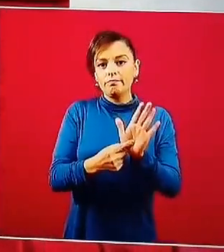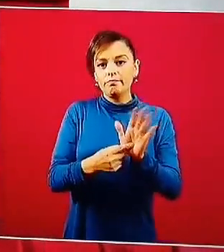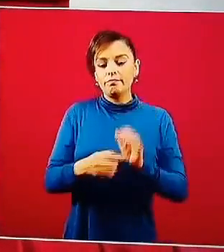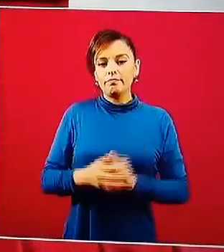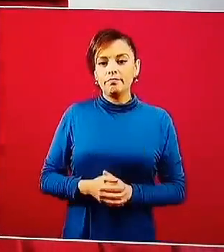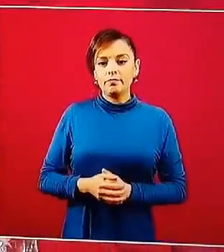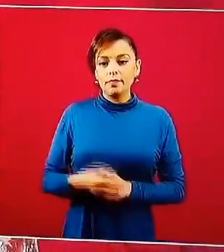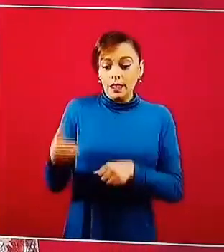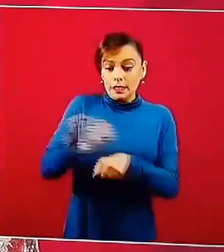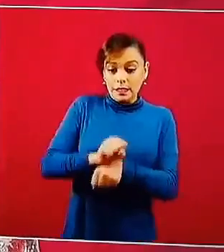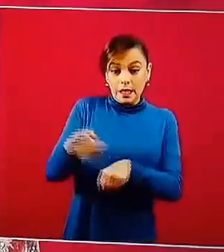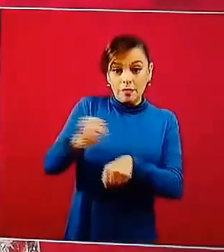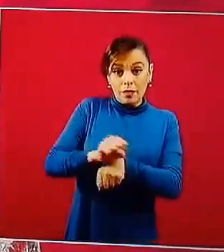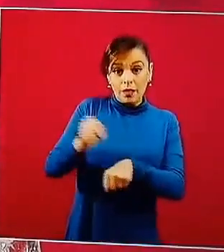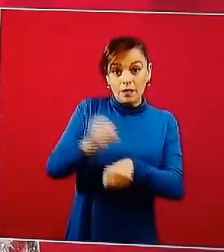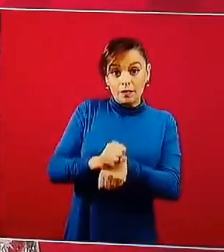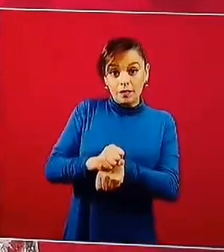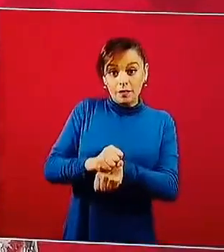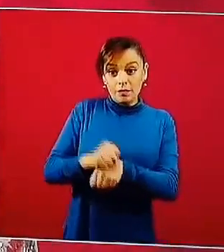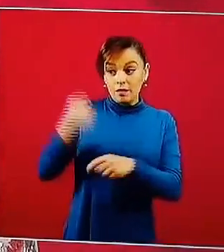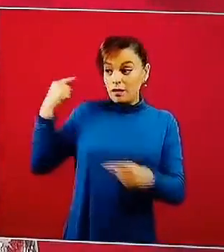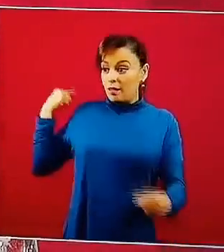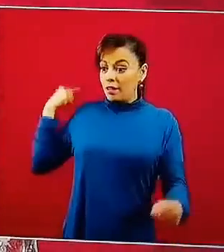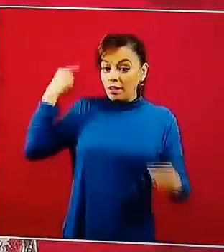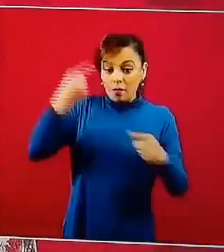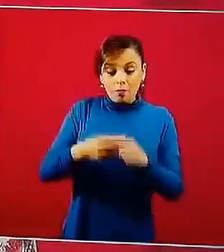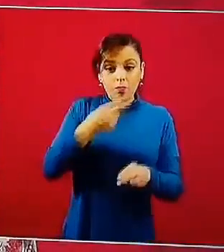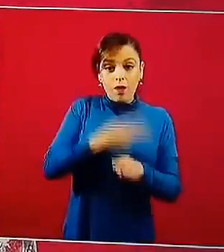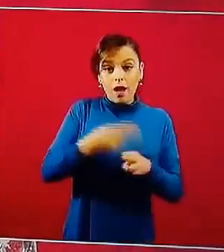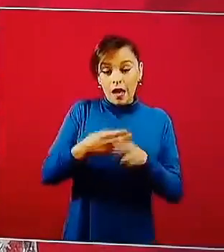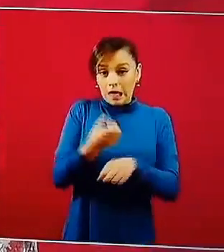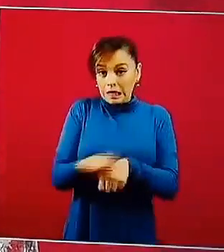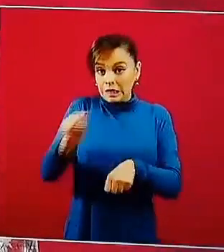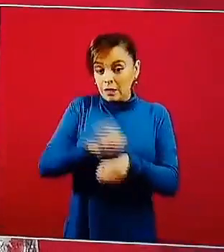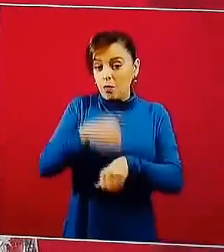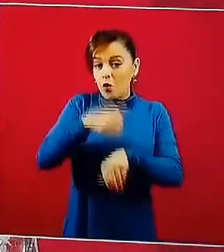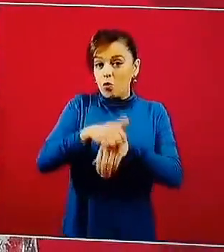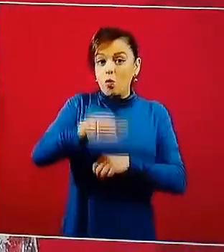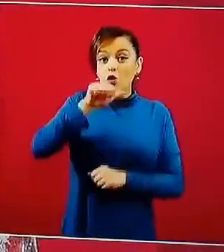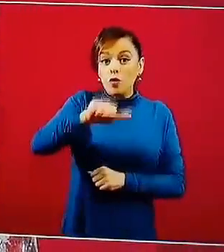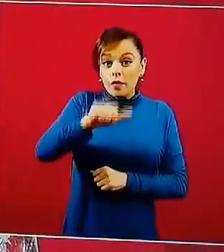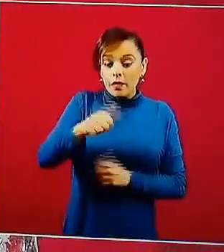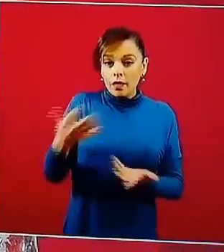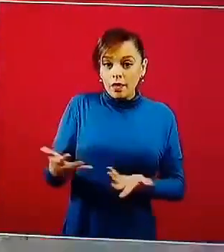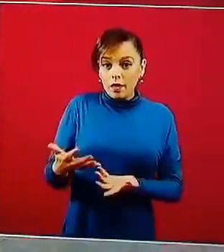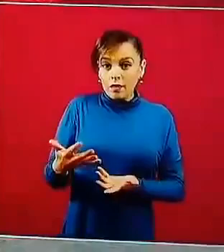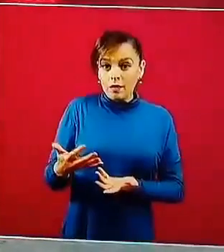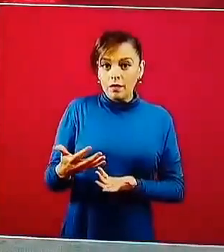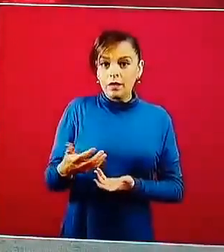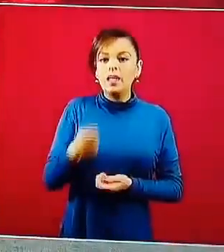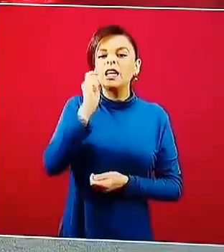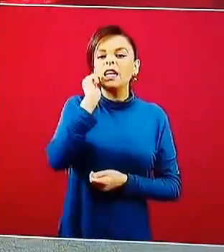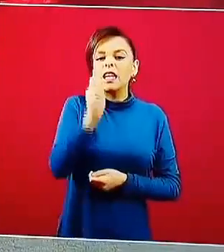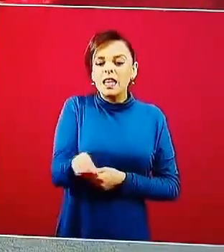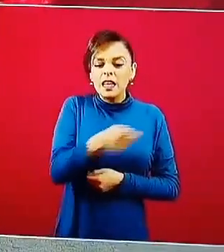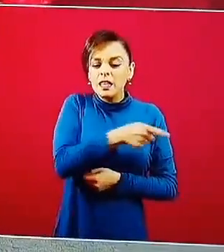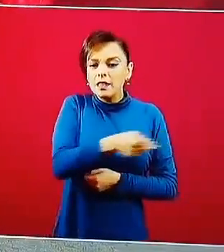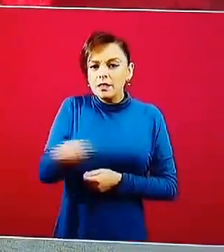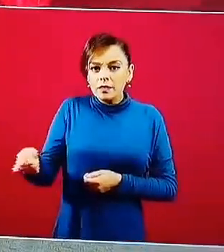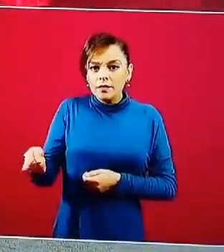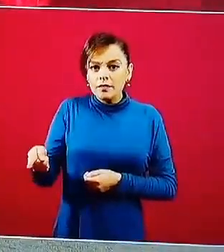una de las semanas, hasta la semana 16, que es dos semanas atrás, en dónde vamos. ¿Por qué